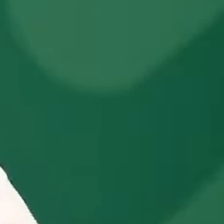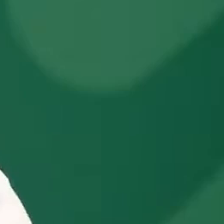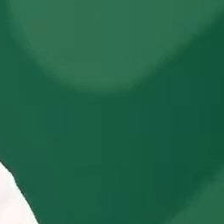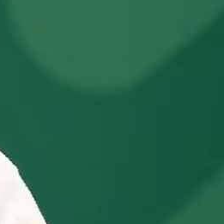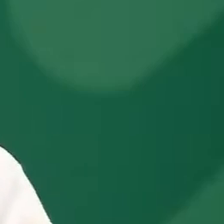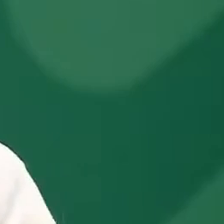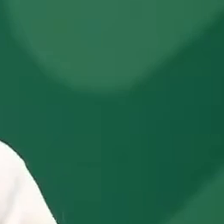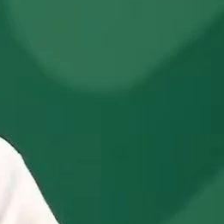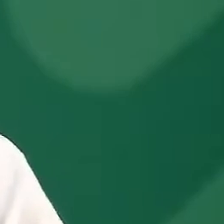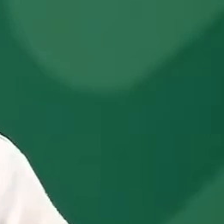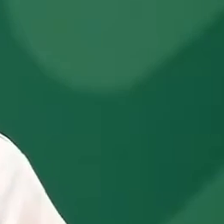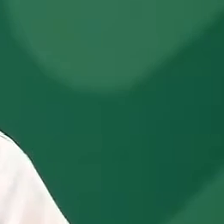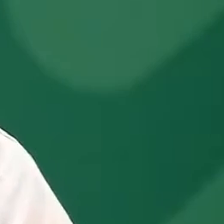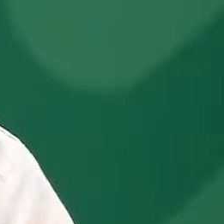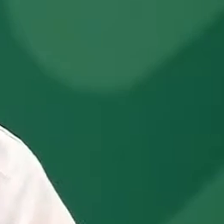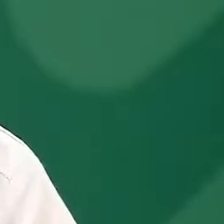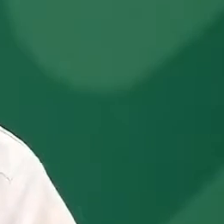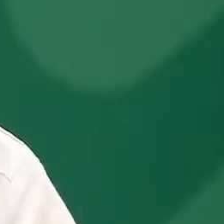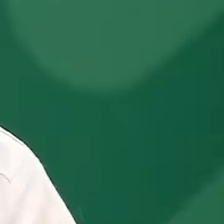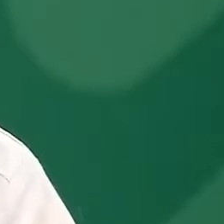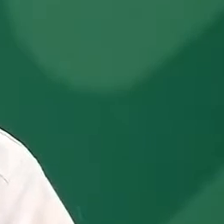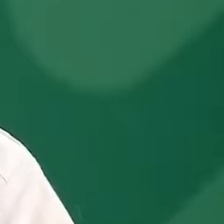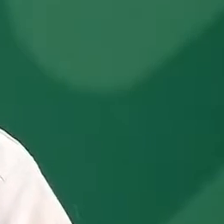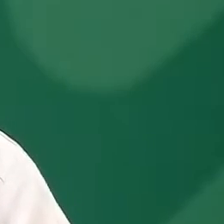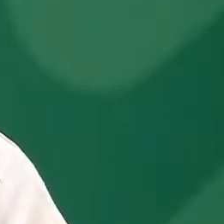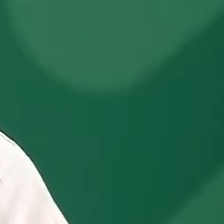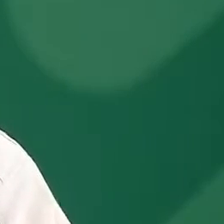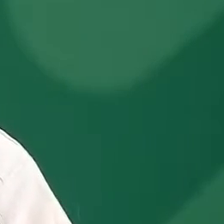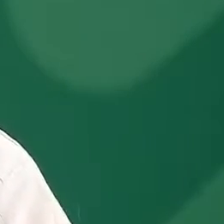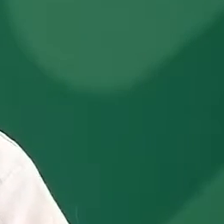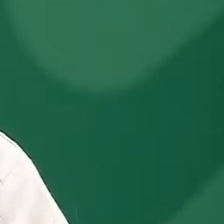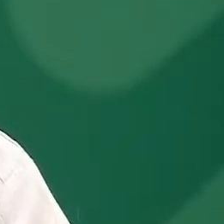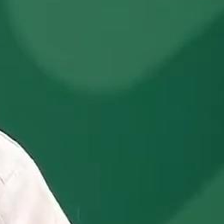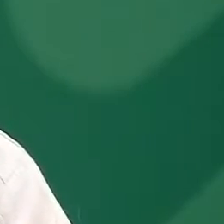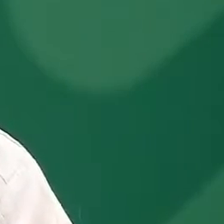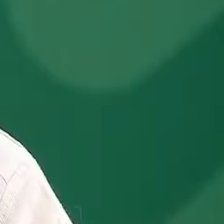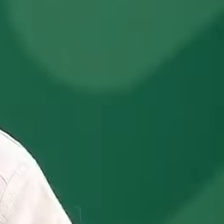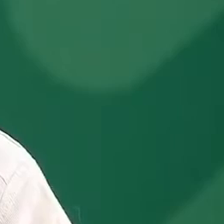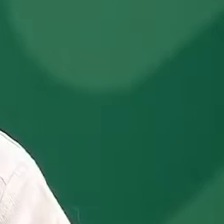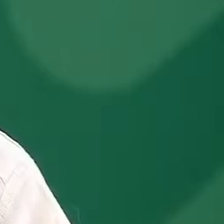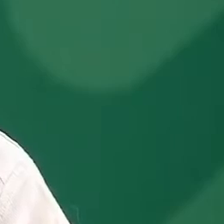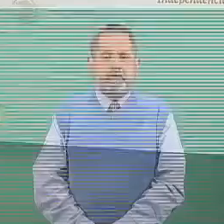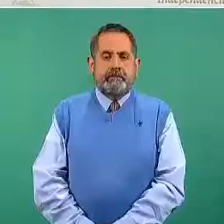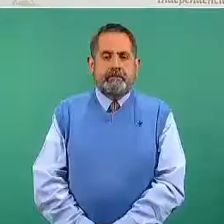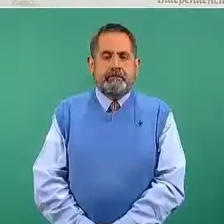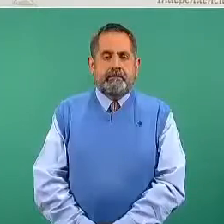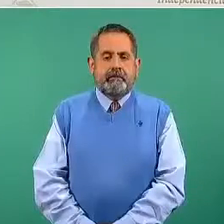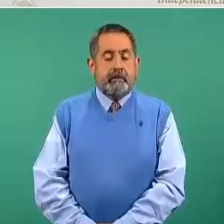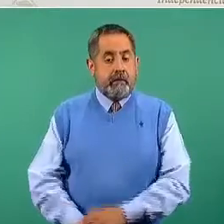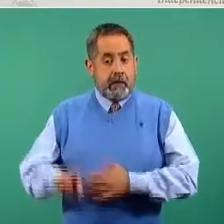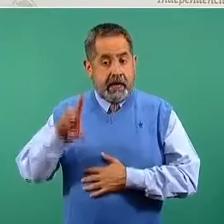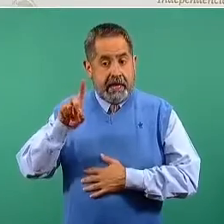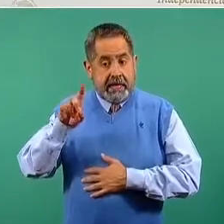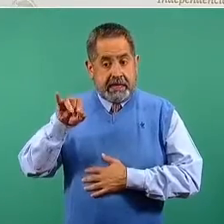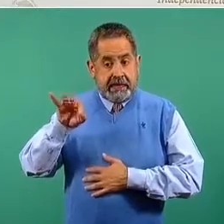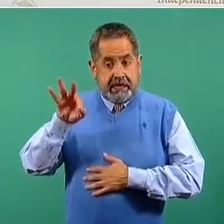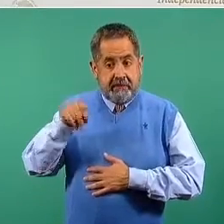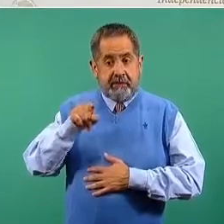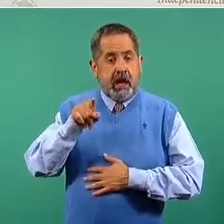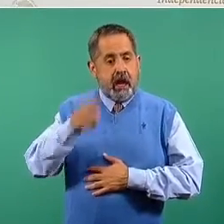tiene diversos programas, ya existían, de asistencia. Es una institución precisamente de asistencia